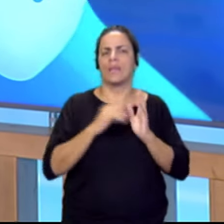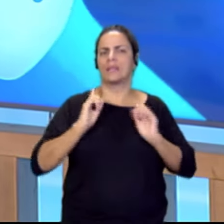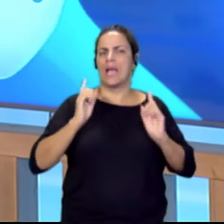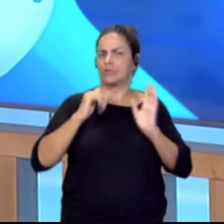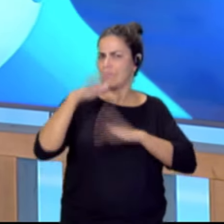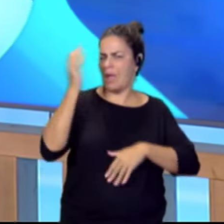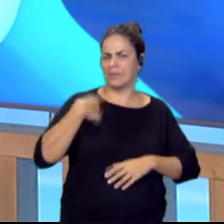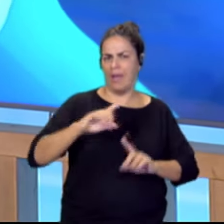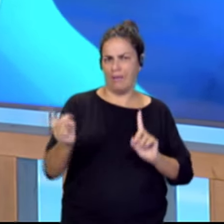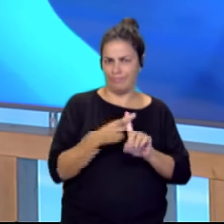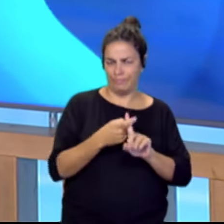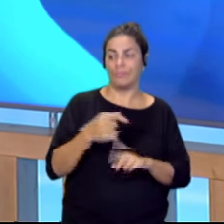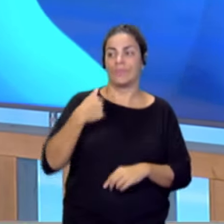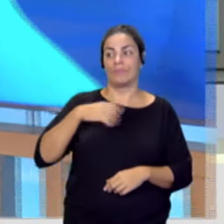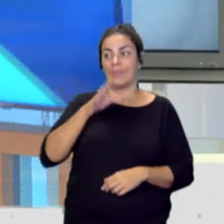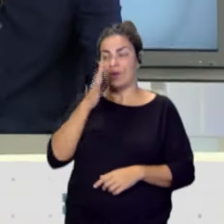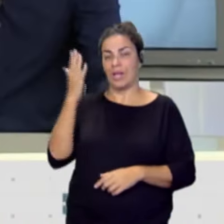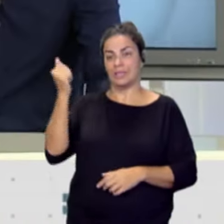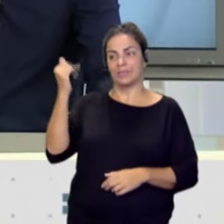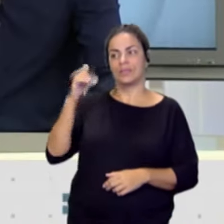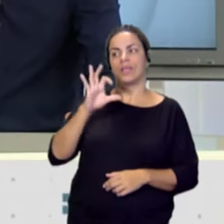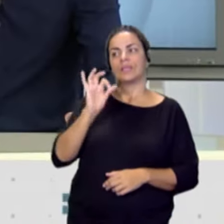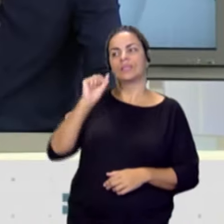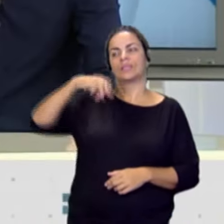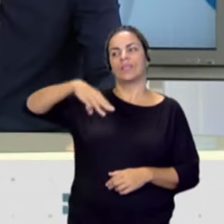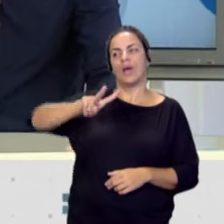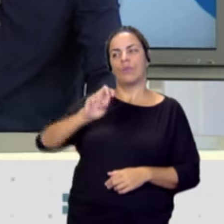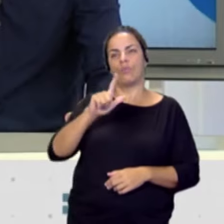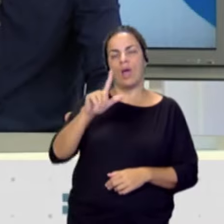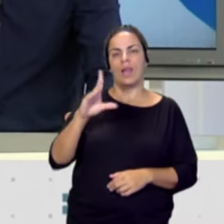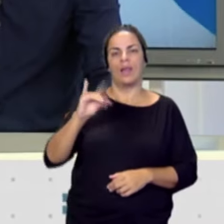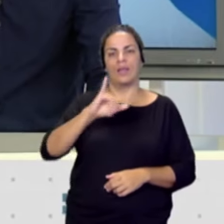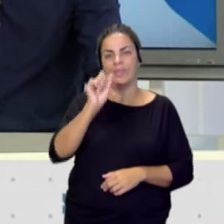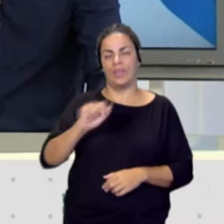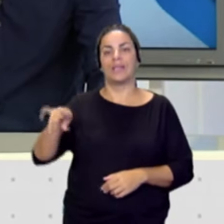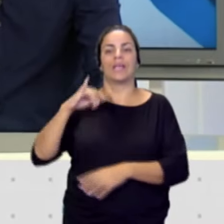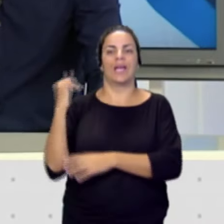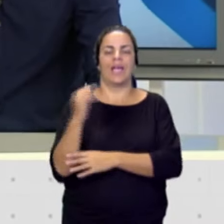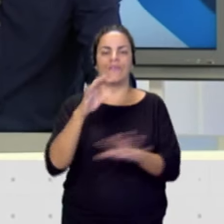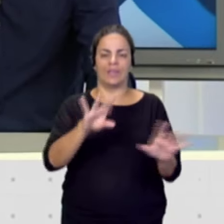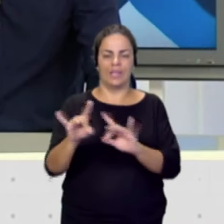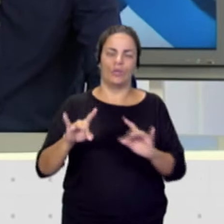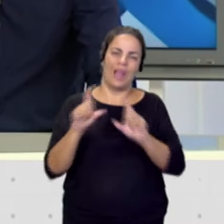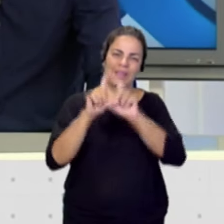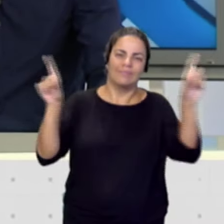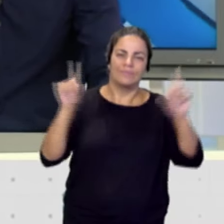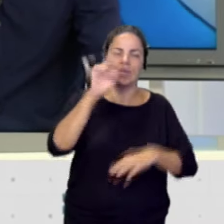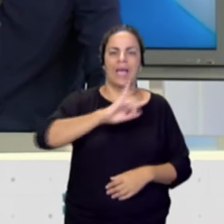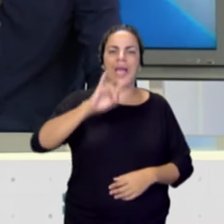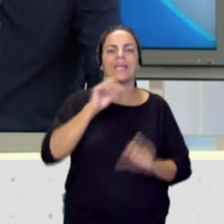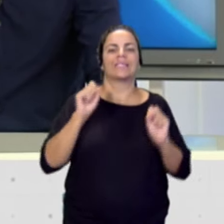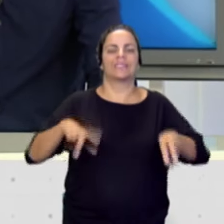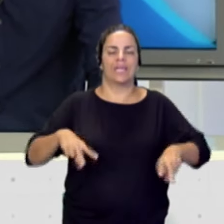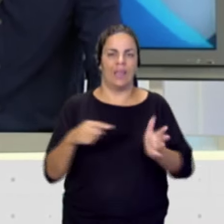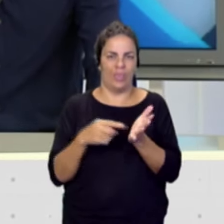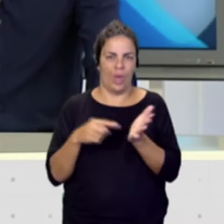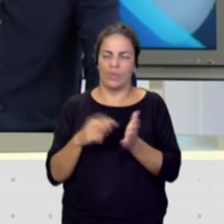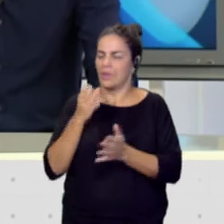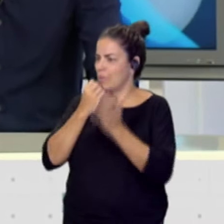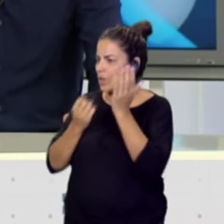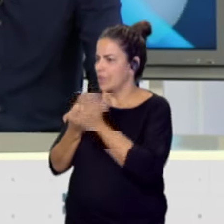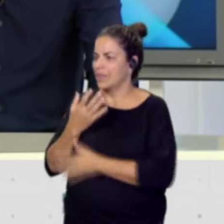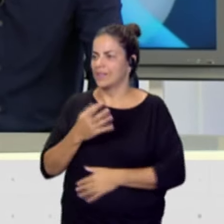casos. Saludamos a esta hora de la mañana a Samuel Díaz, que es jefe territorial de Canarias Sin Deuda. Buenos días. Muy